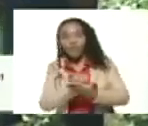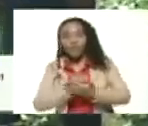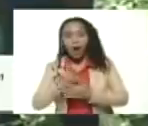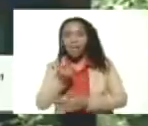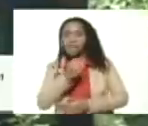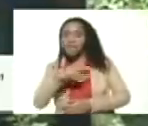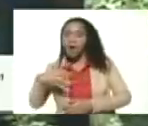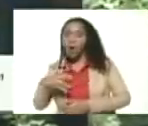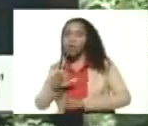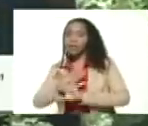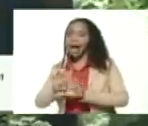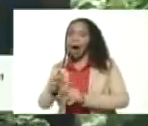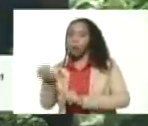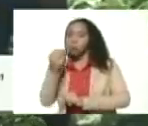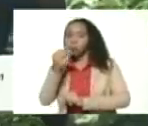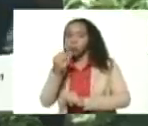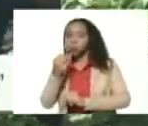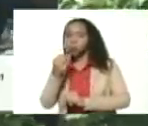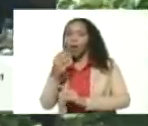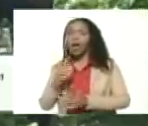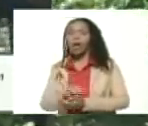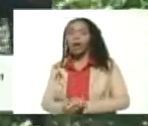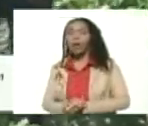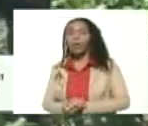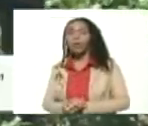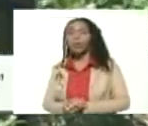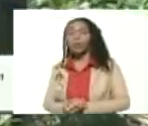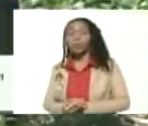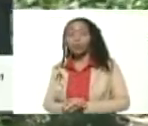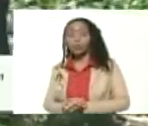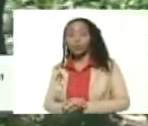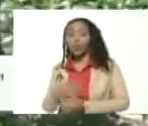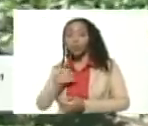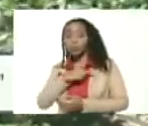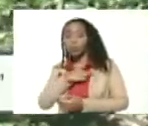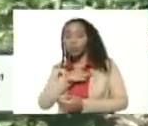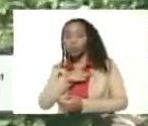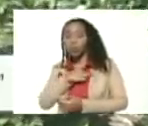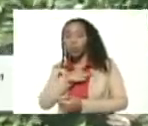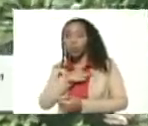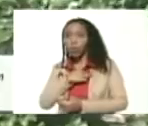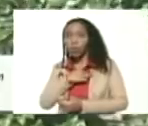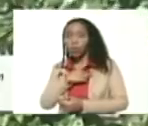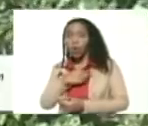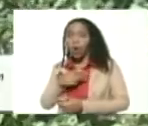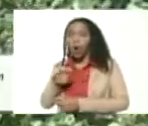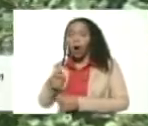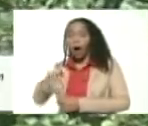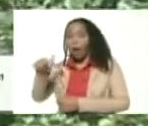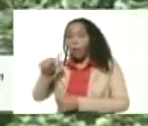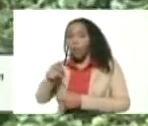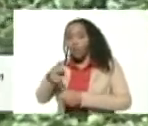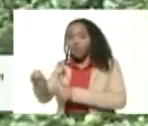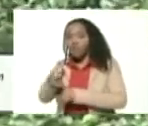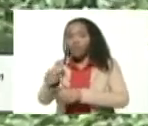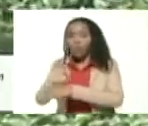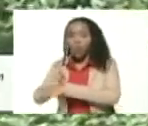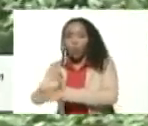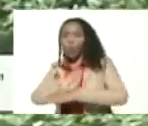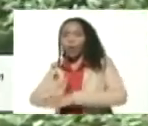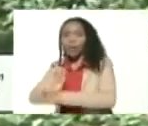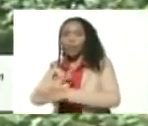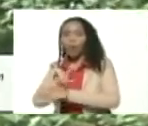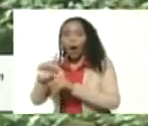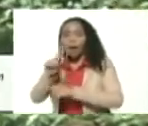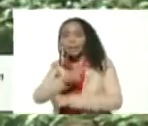queda alimentado prácticamente, pues lo estamos nitrogenando. Asimismo, vamos entonces en el ciclo